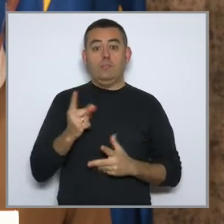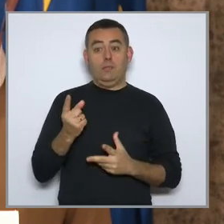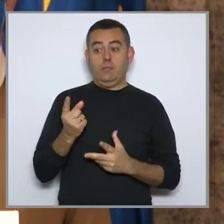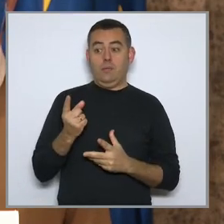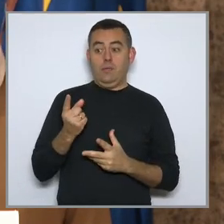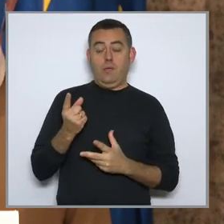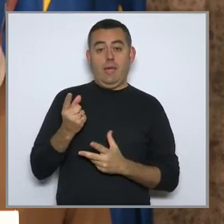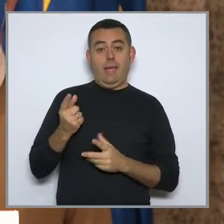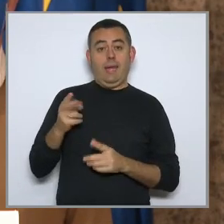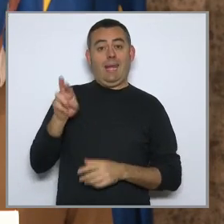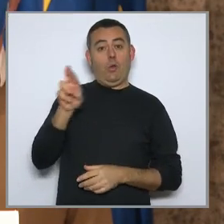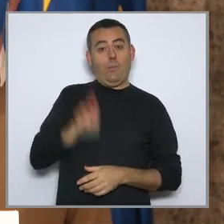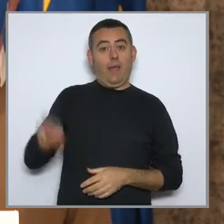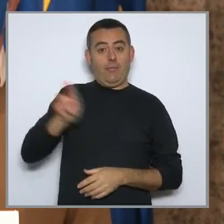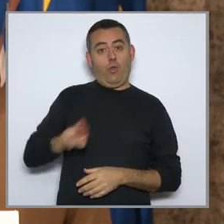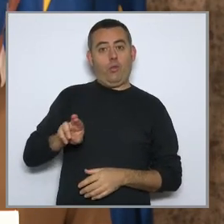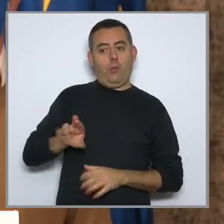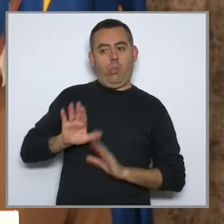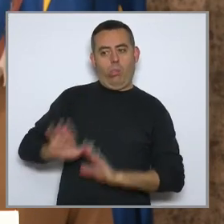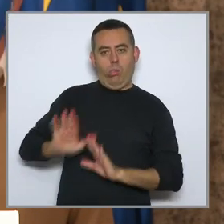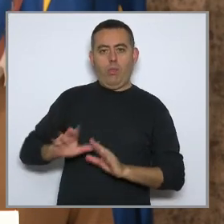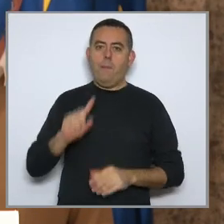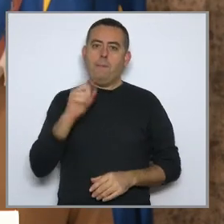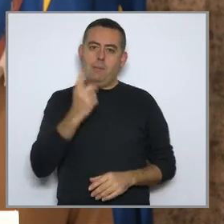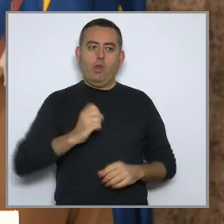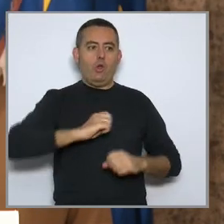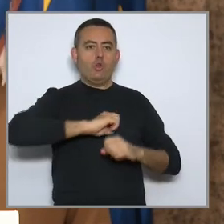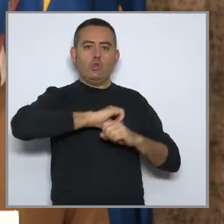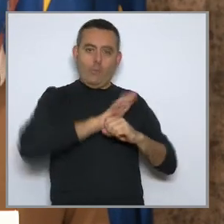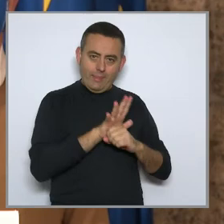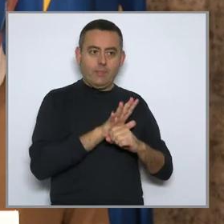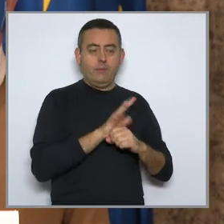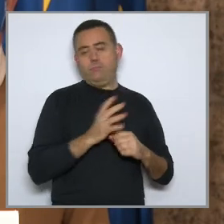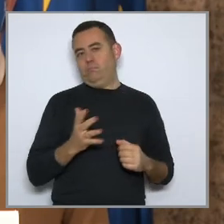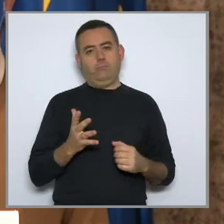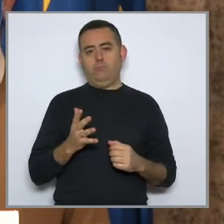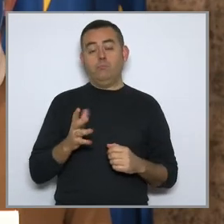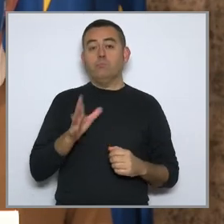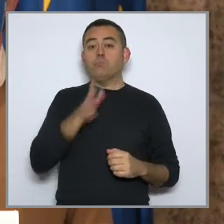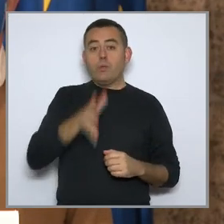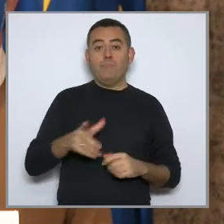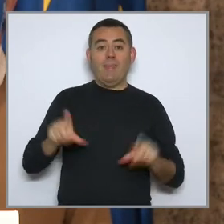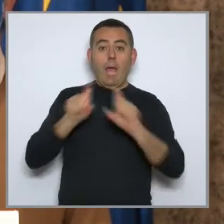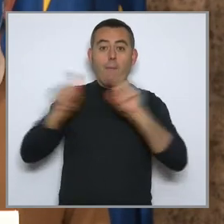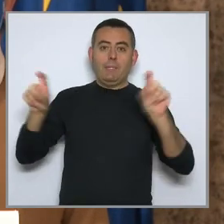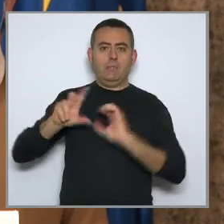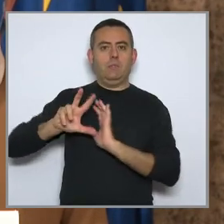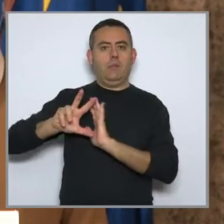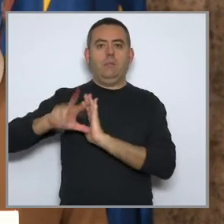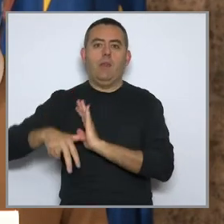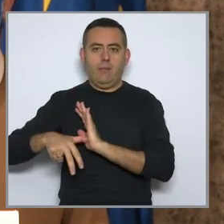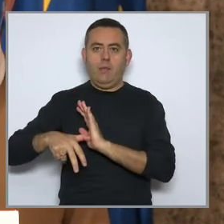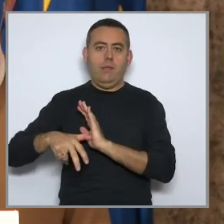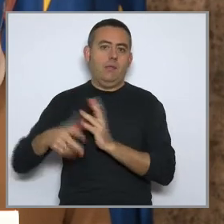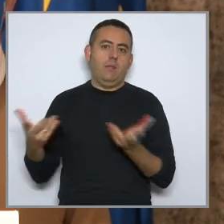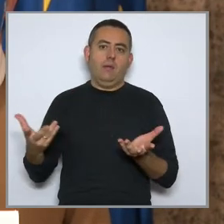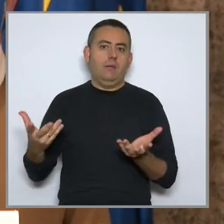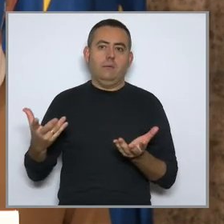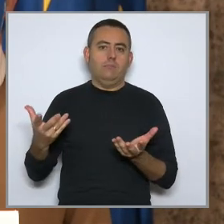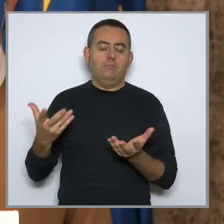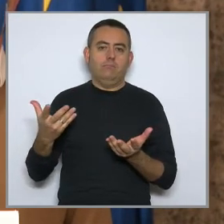COVID, porque sería demasiado tarde para muchas empresas, para muchos autónomos, para muchos